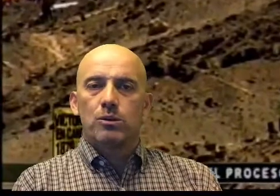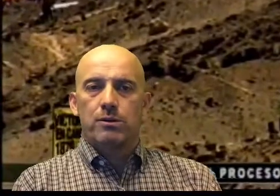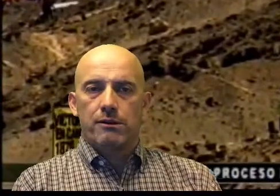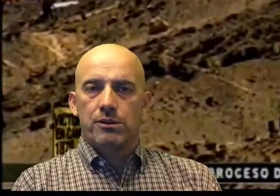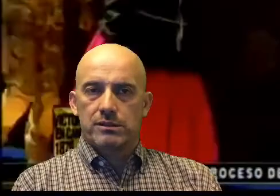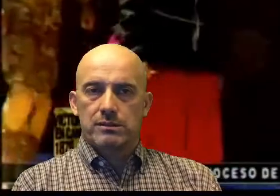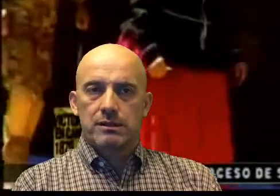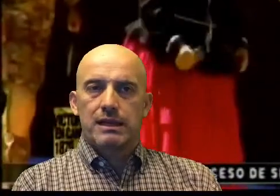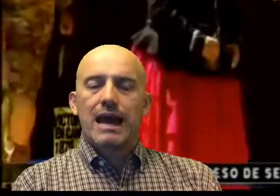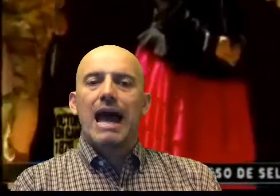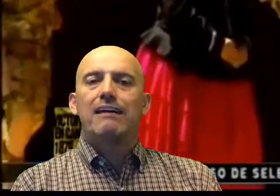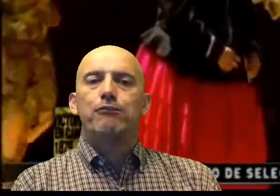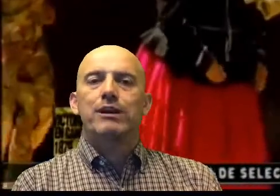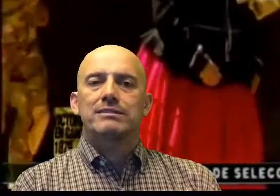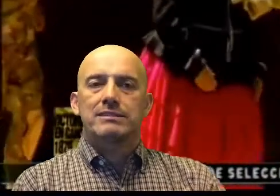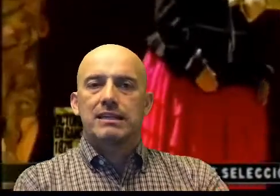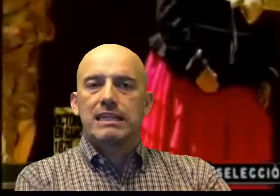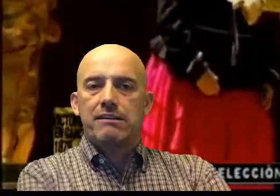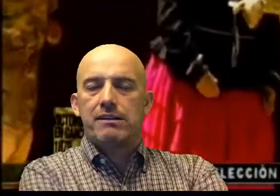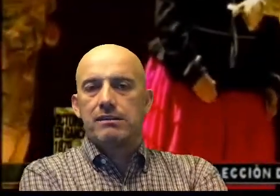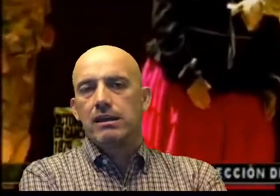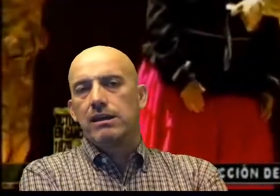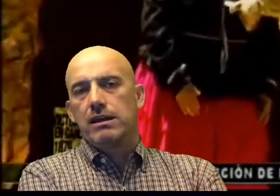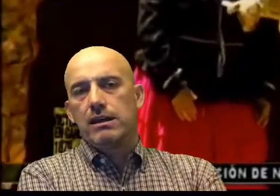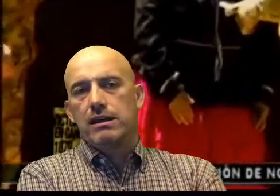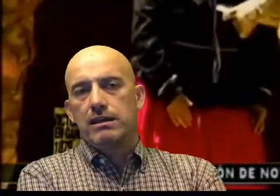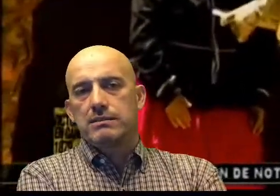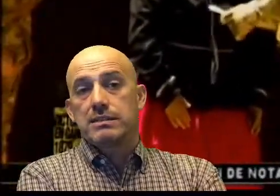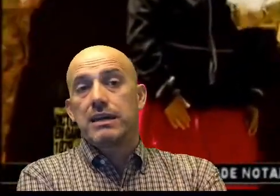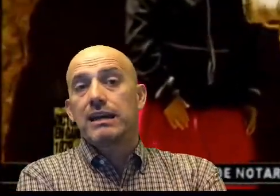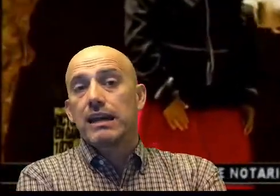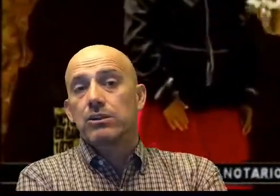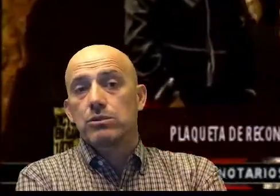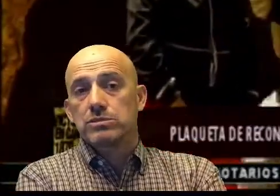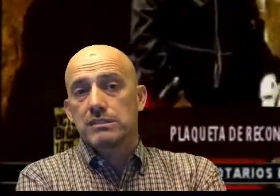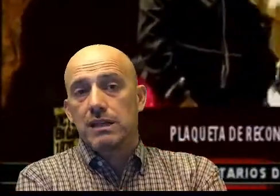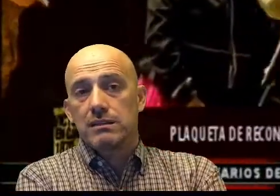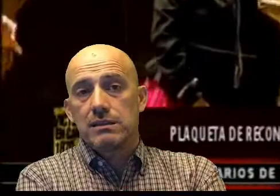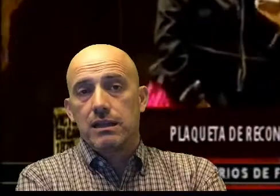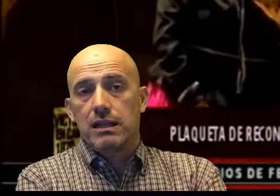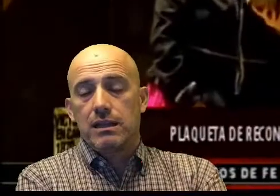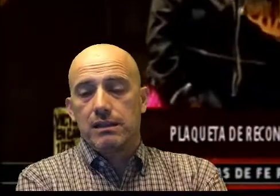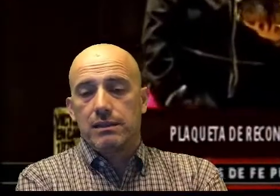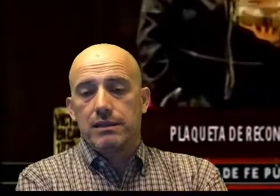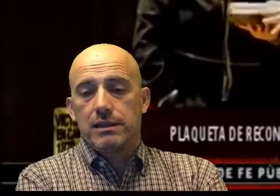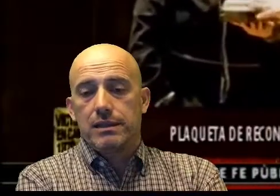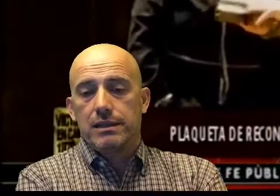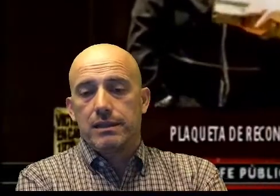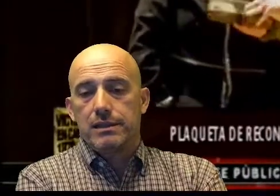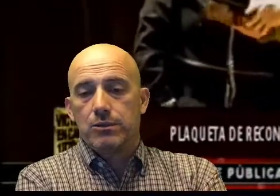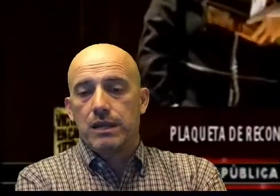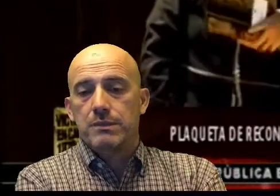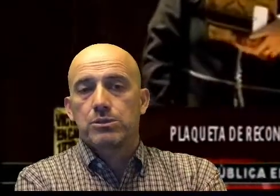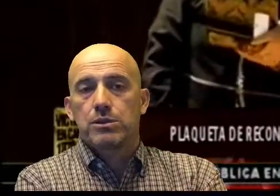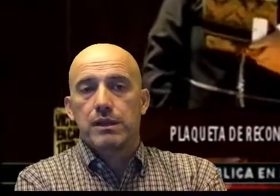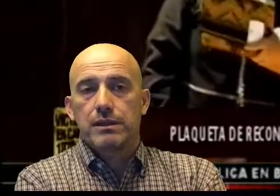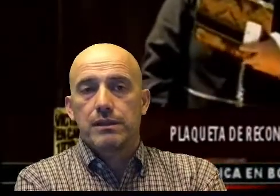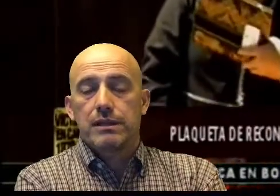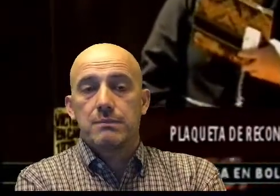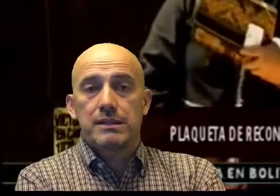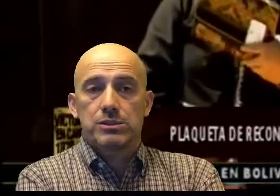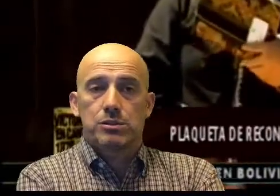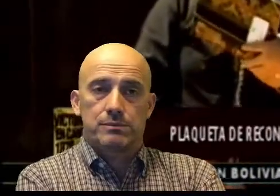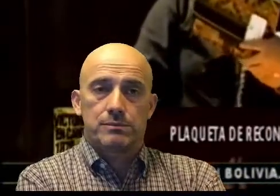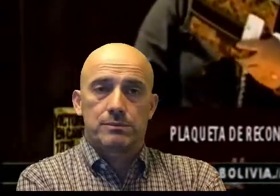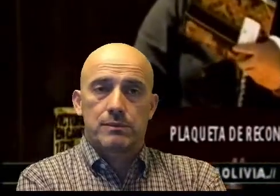indígenas y con proveedores a la fuerza se quitaban se hacían cargo o se hacían de los elementos de